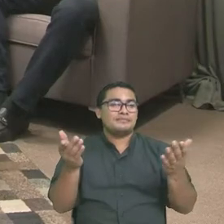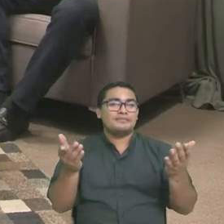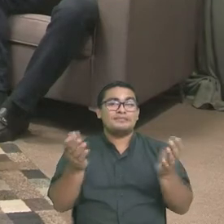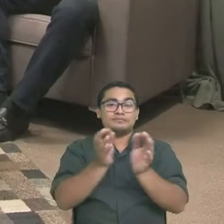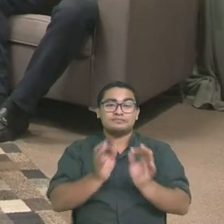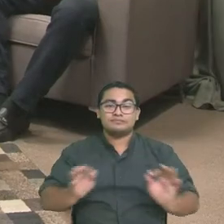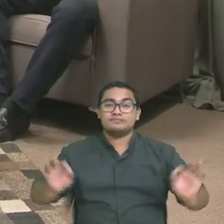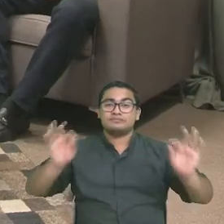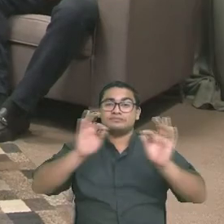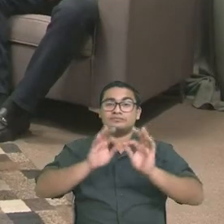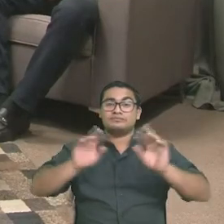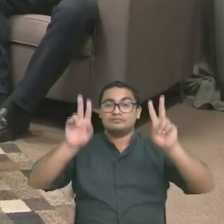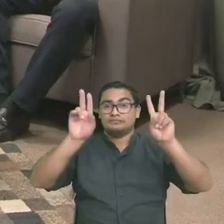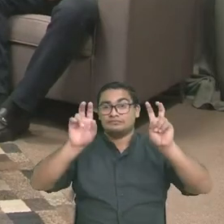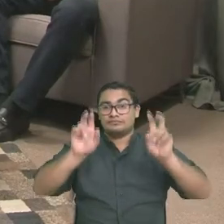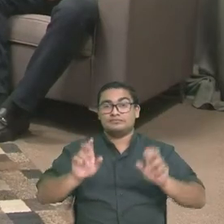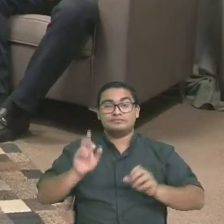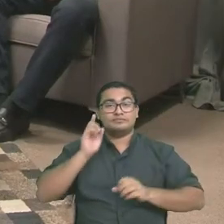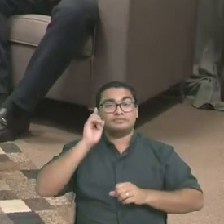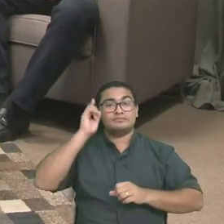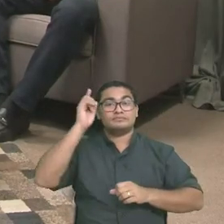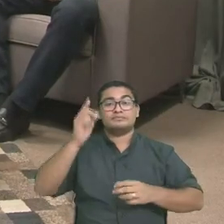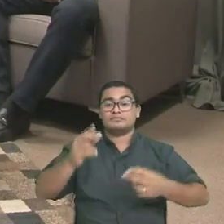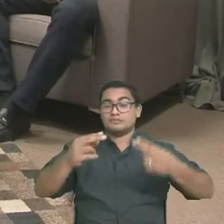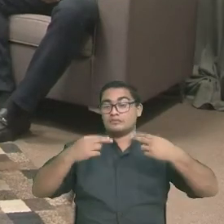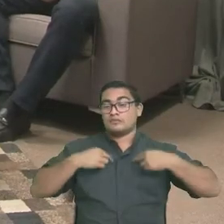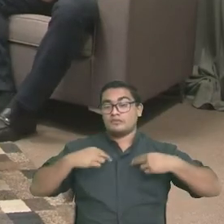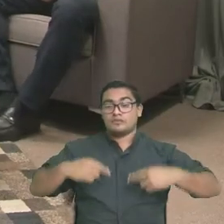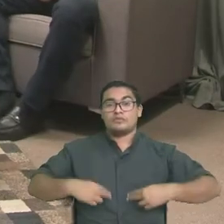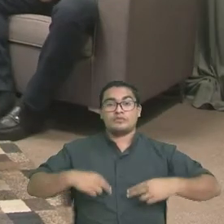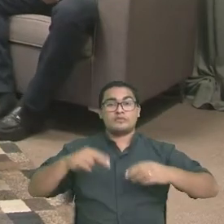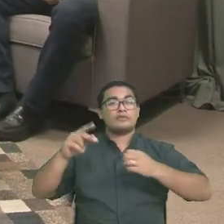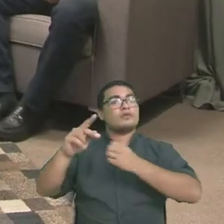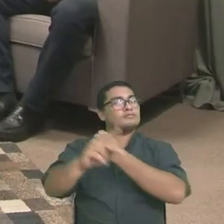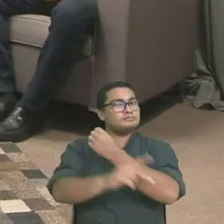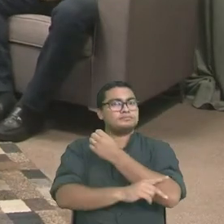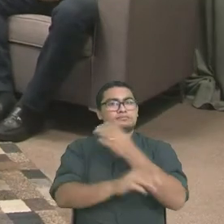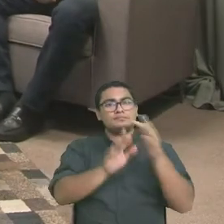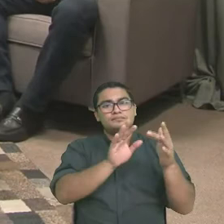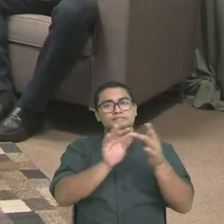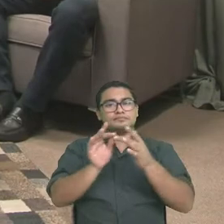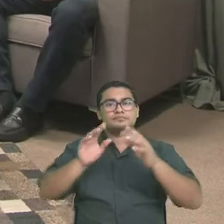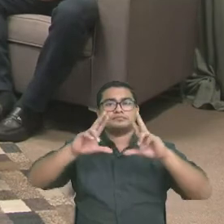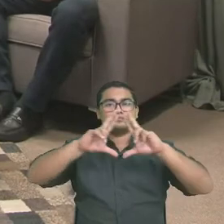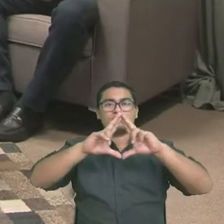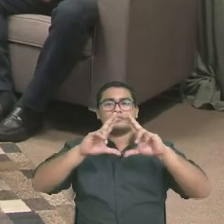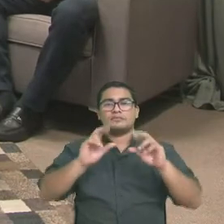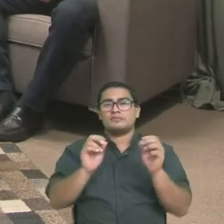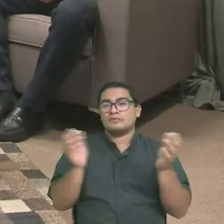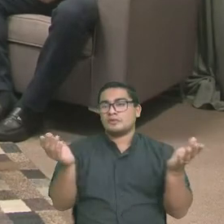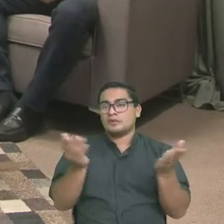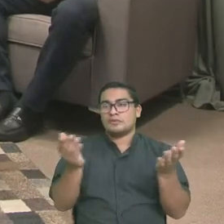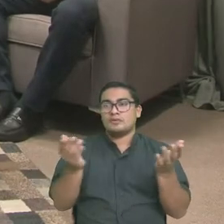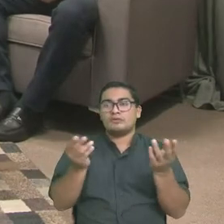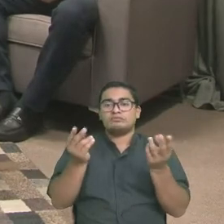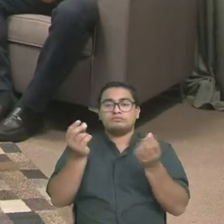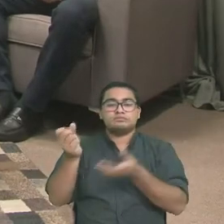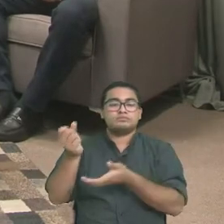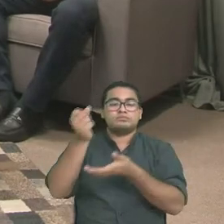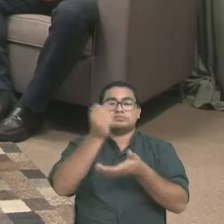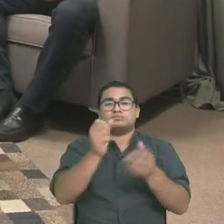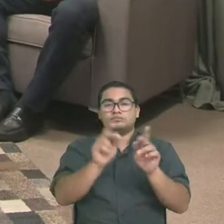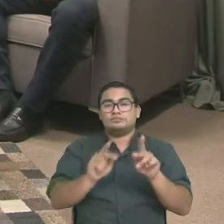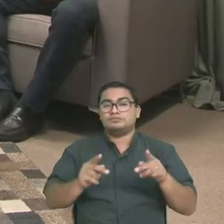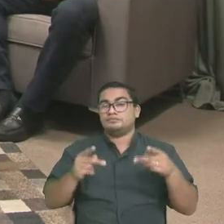para el desarrollo humano de cualquier nación, y en este caso también en nuestro país, le consulto a partir del comportamiento en la inversión pública y en